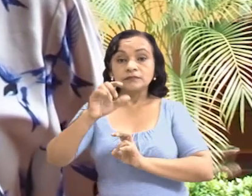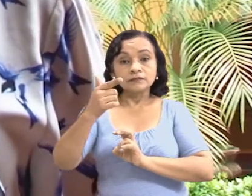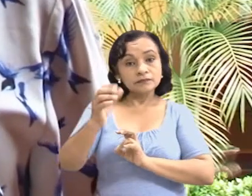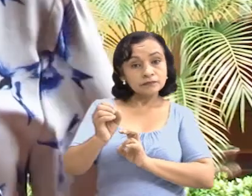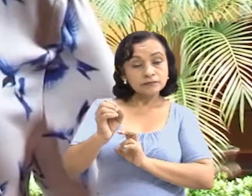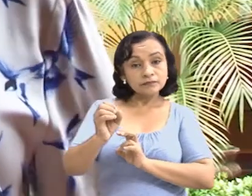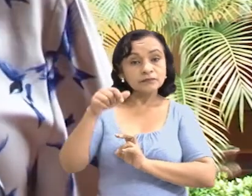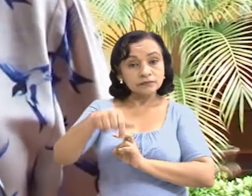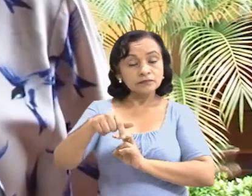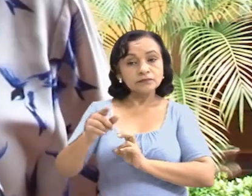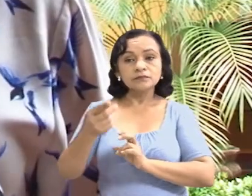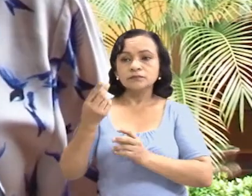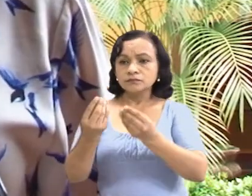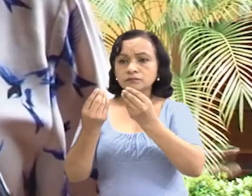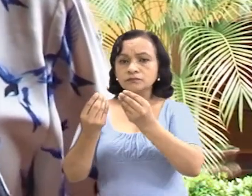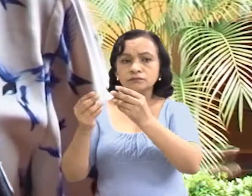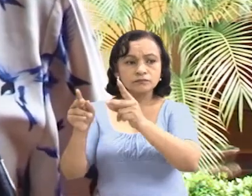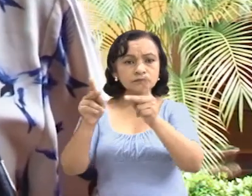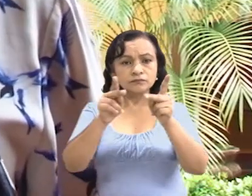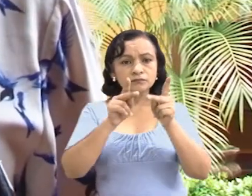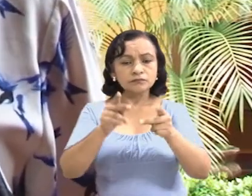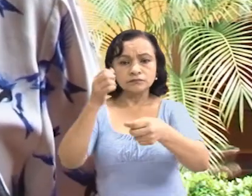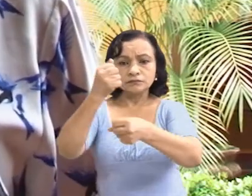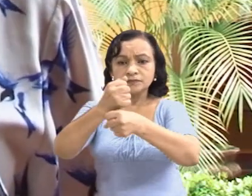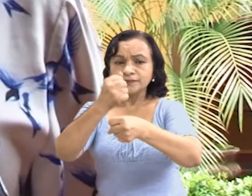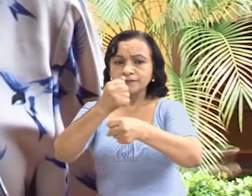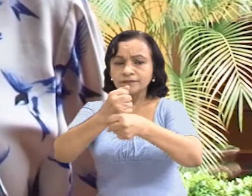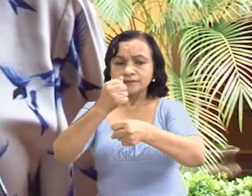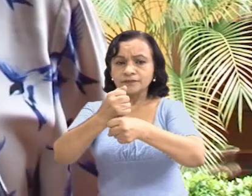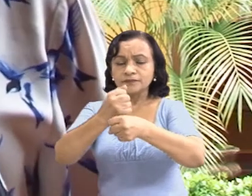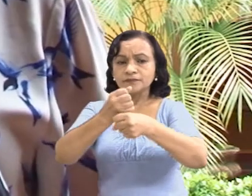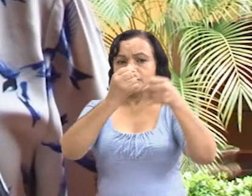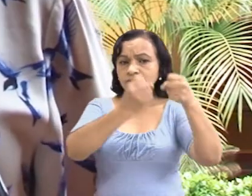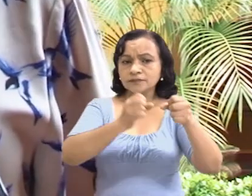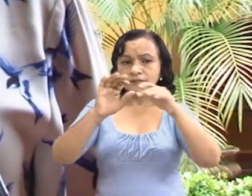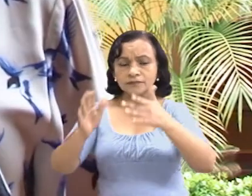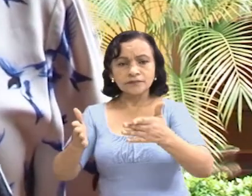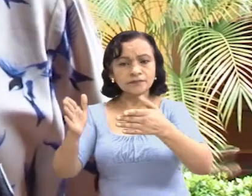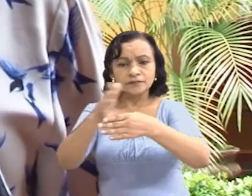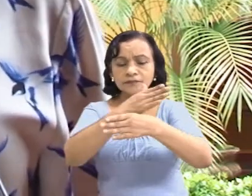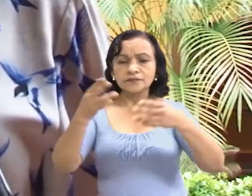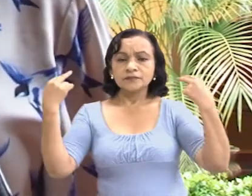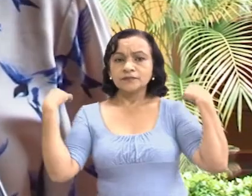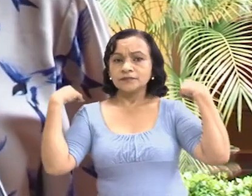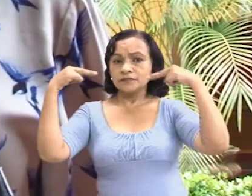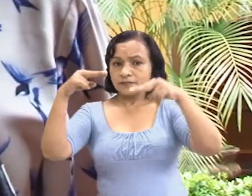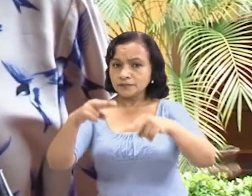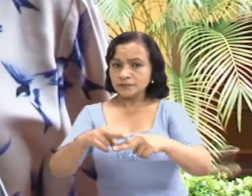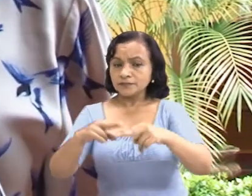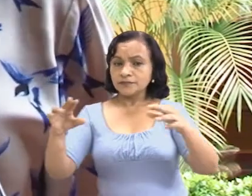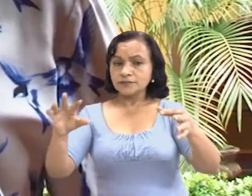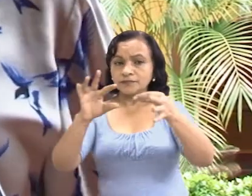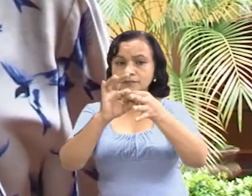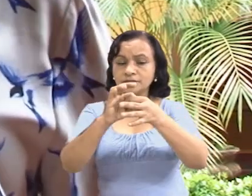buen número de trabajadores, trabajadoras administrativas y docentes que forman parte de las brigadas